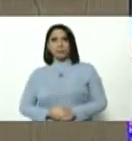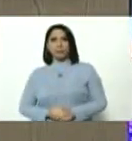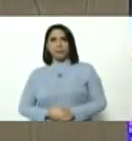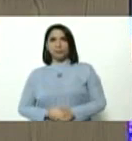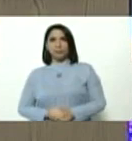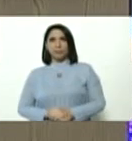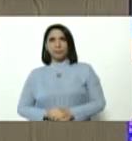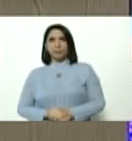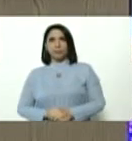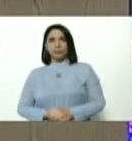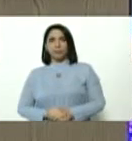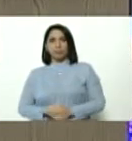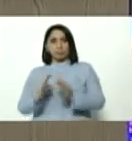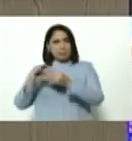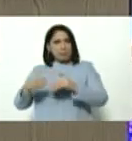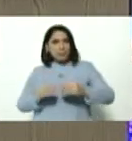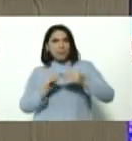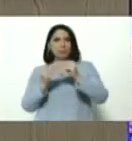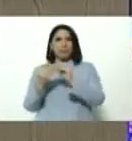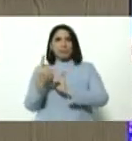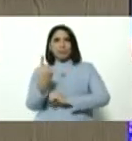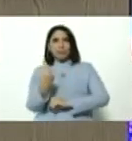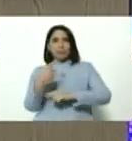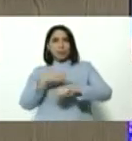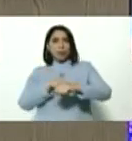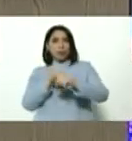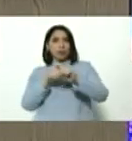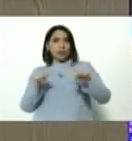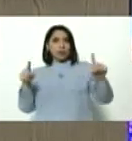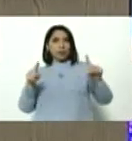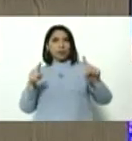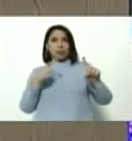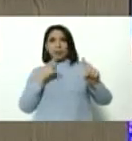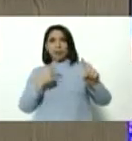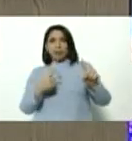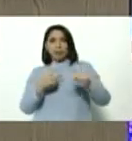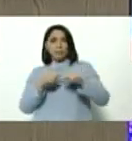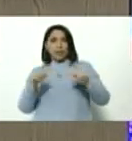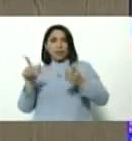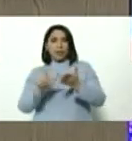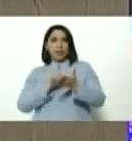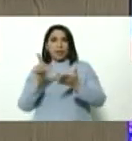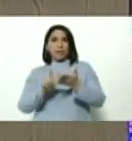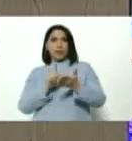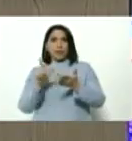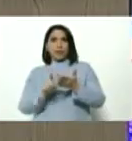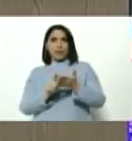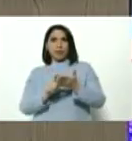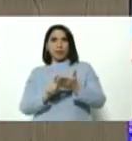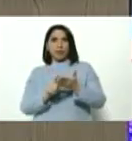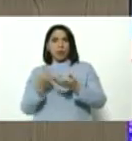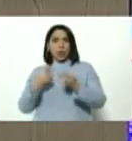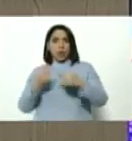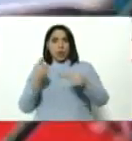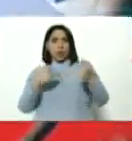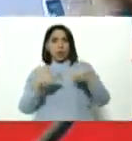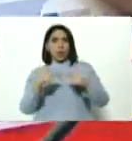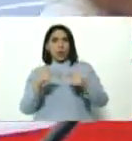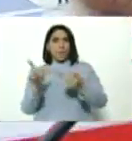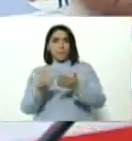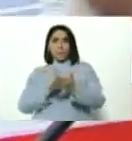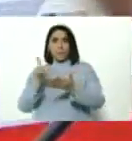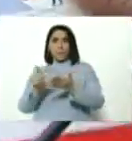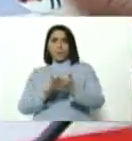Corrijo una hora distinta que di para las librerías. Repito que industria y comercialización de papelerías